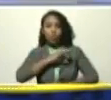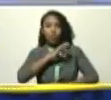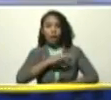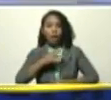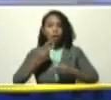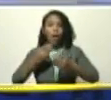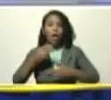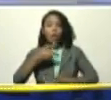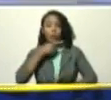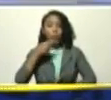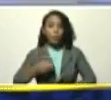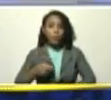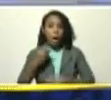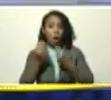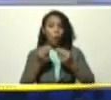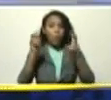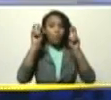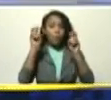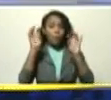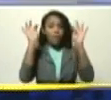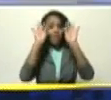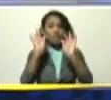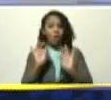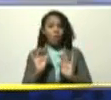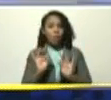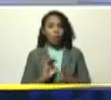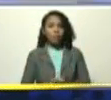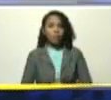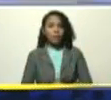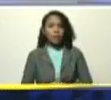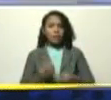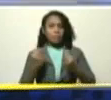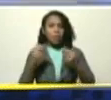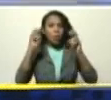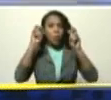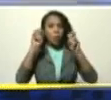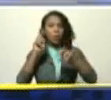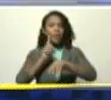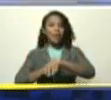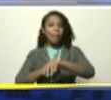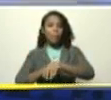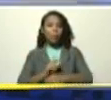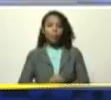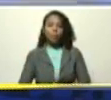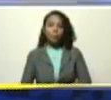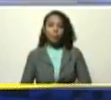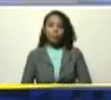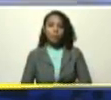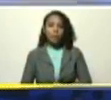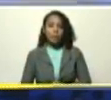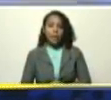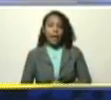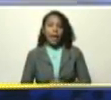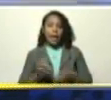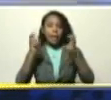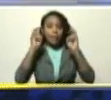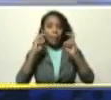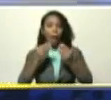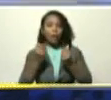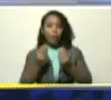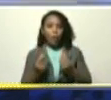como nueva potencia de la nueva época en el campo económico,